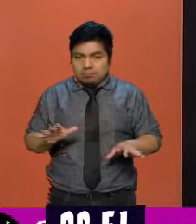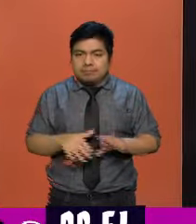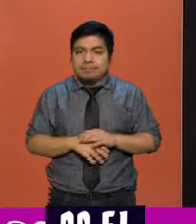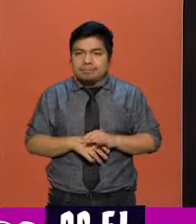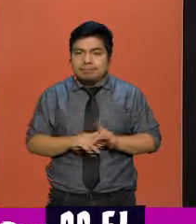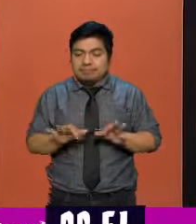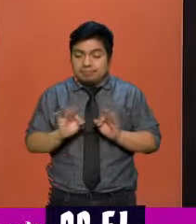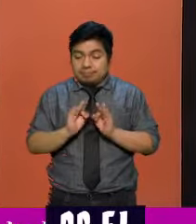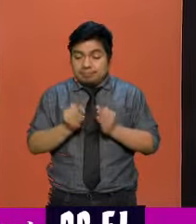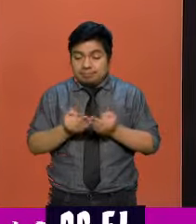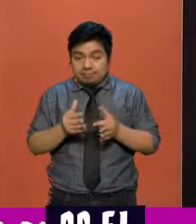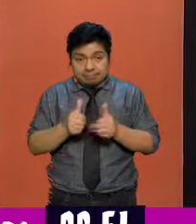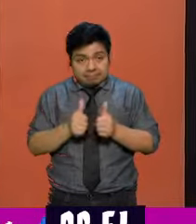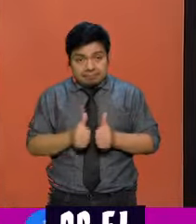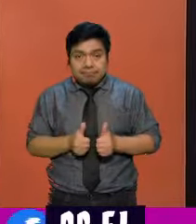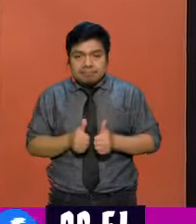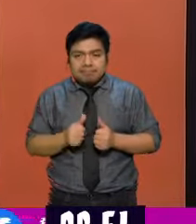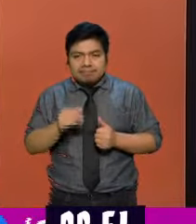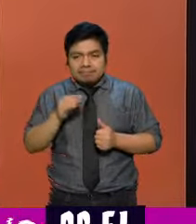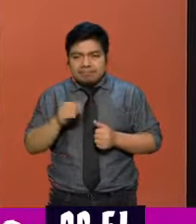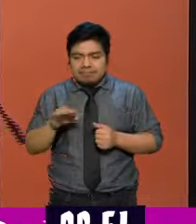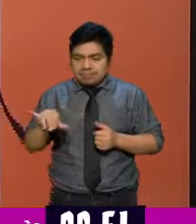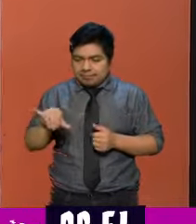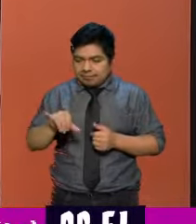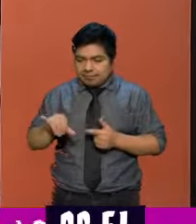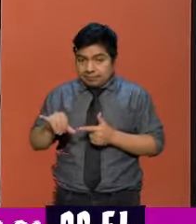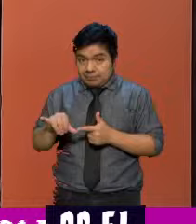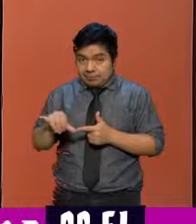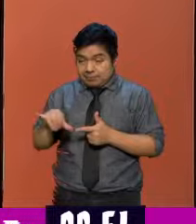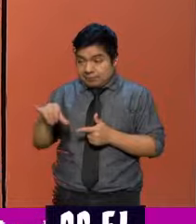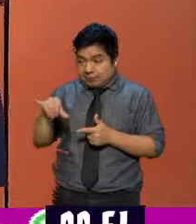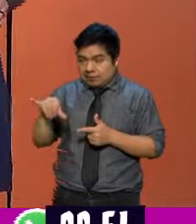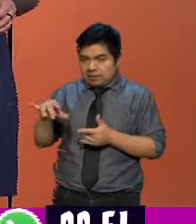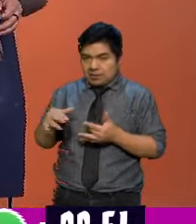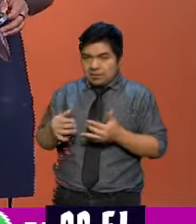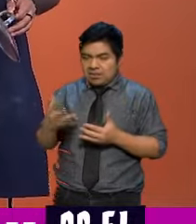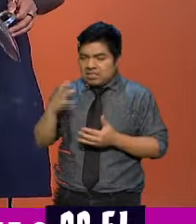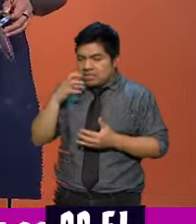forma y lo que vamos a hacer es, en aceite ya caliente, la vamos a dorar